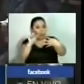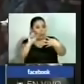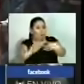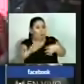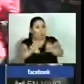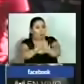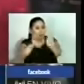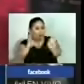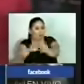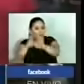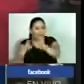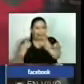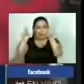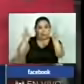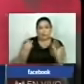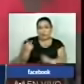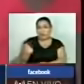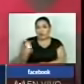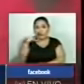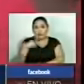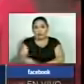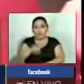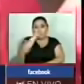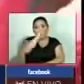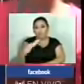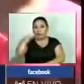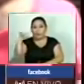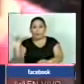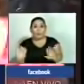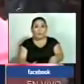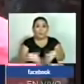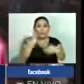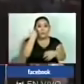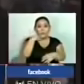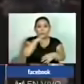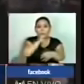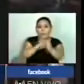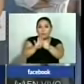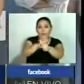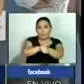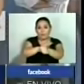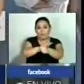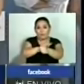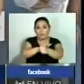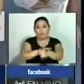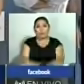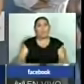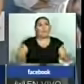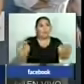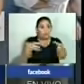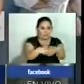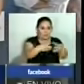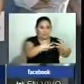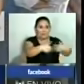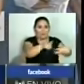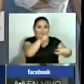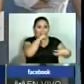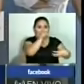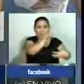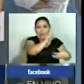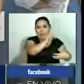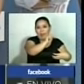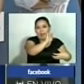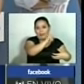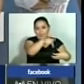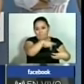reapertura del sector económico en El Salvador. En medio de la pandemia del COVID-19, la Asociación Nacional de la Empresa Privada,